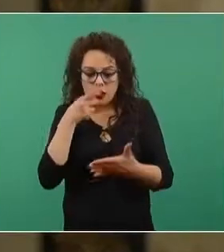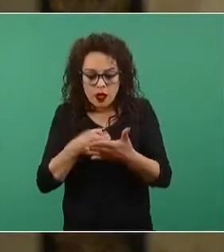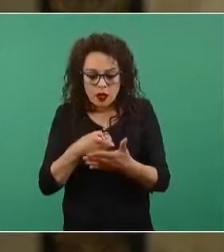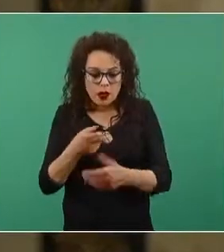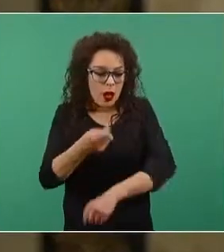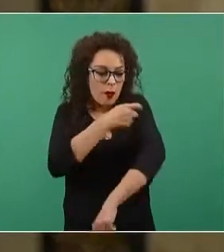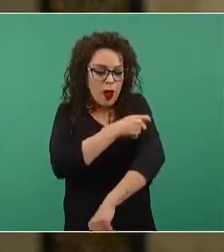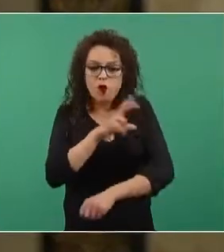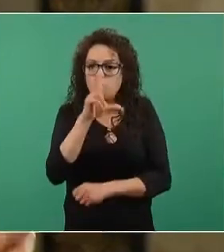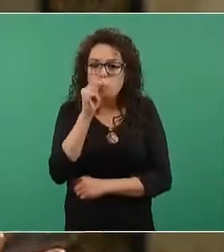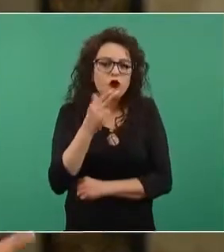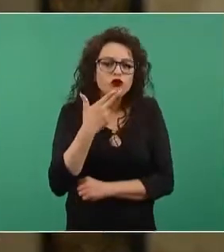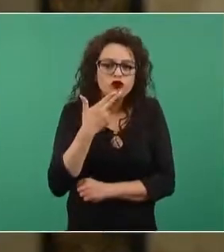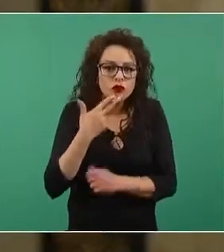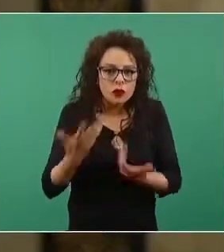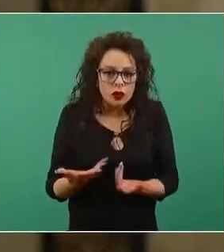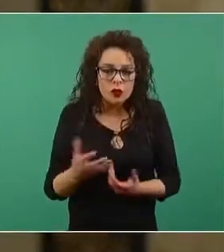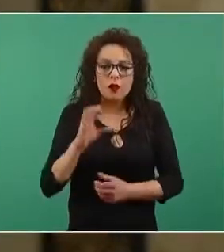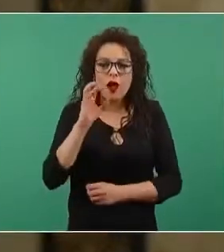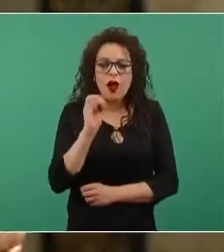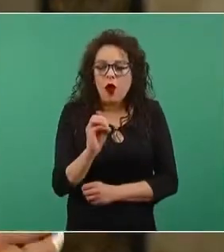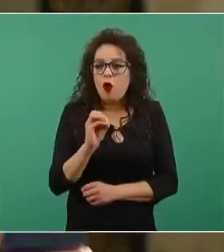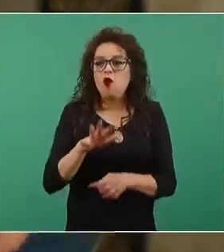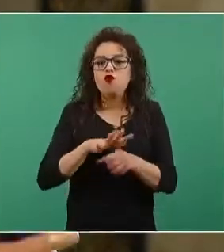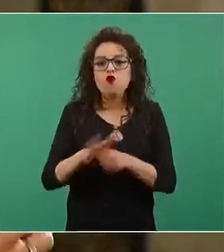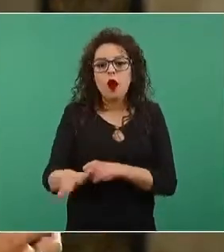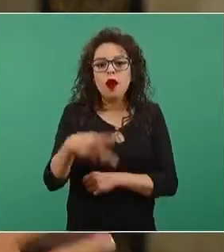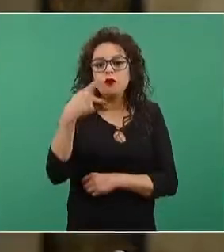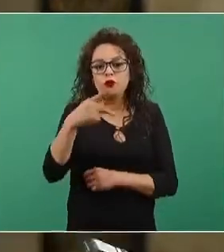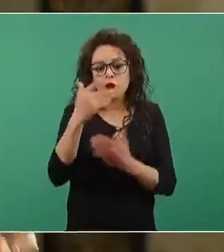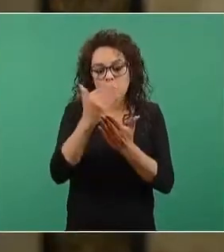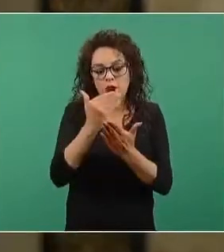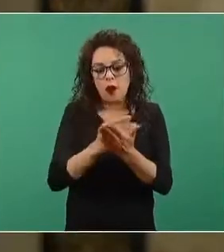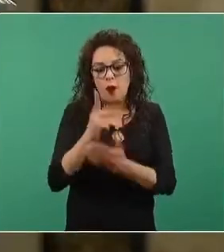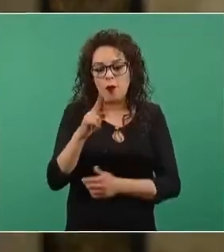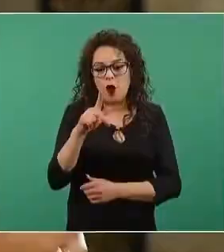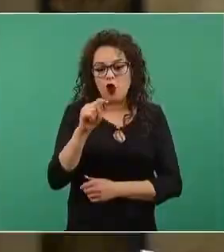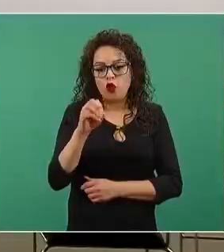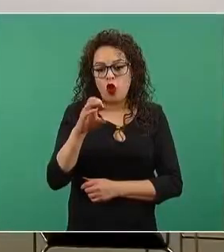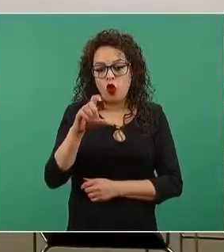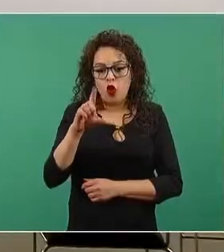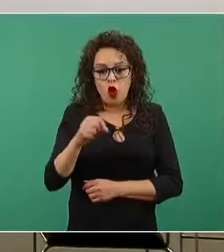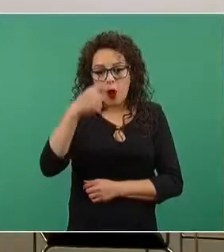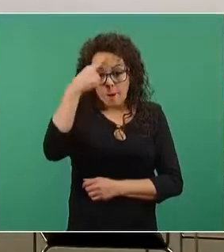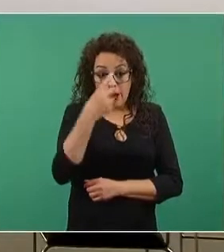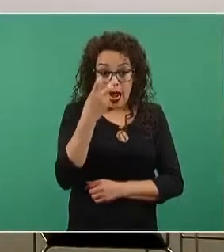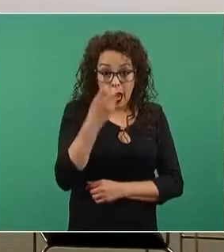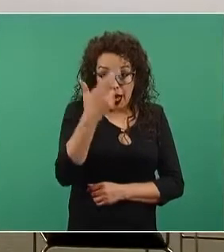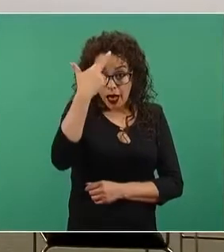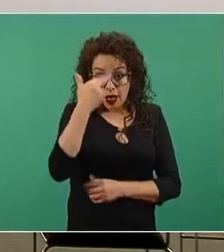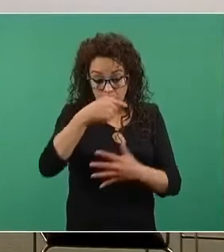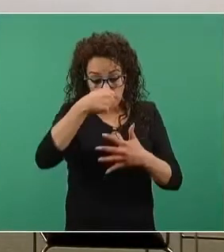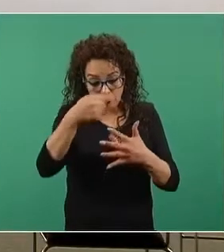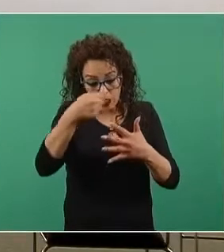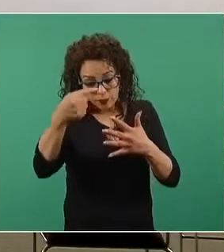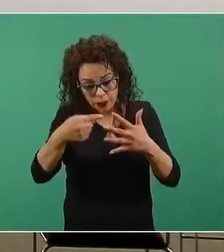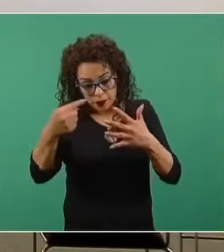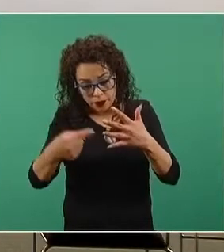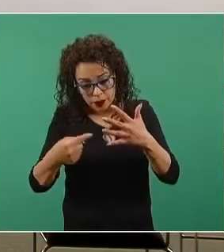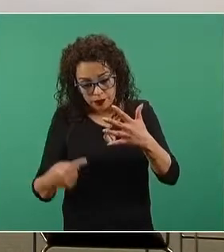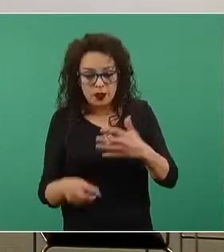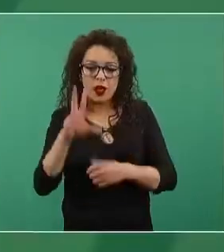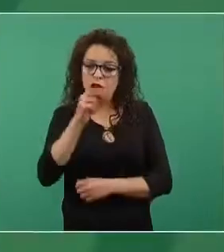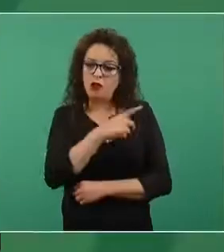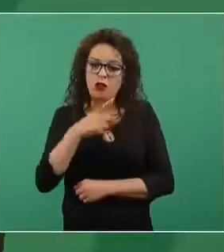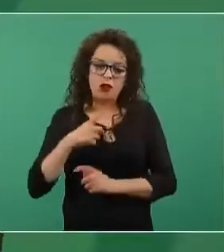el protocolo que nos podrían mostrar para decir, por estas causas, la vacuna no se aplicaría en algún momento dado?